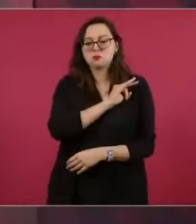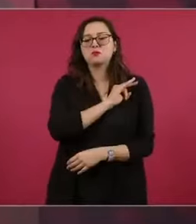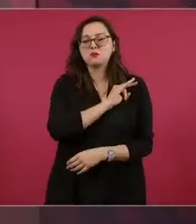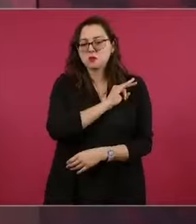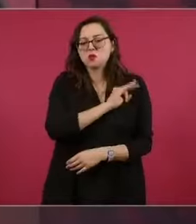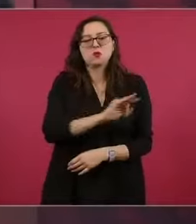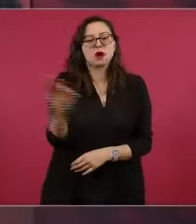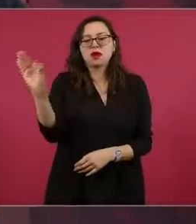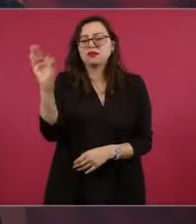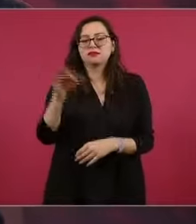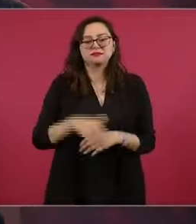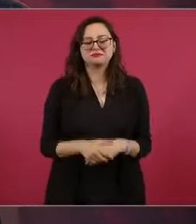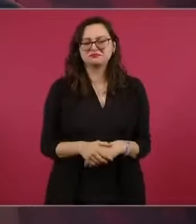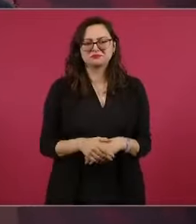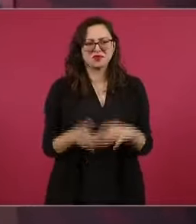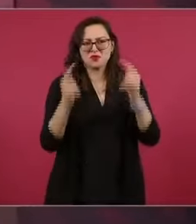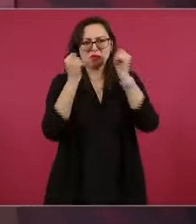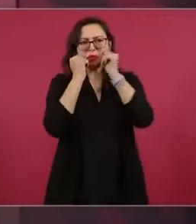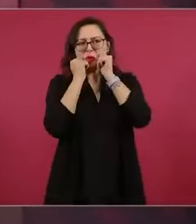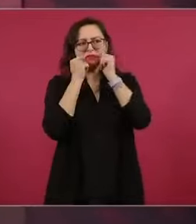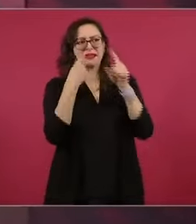cualquier adversidad,